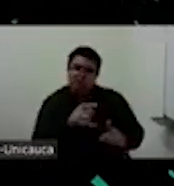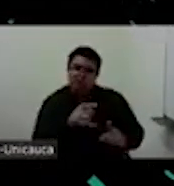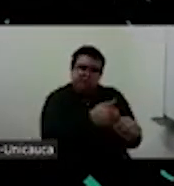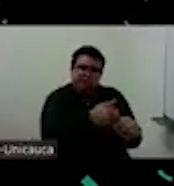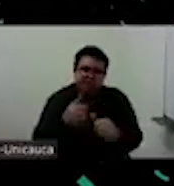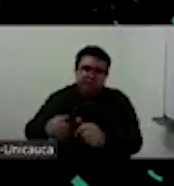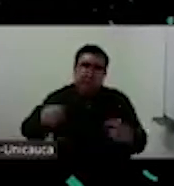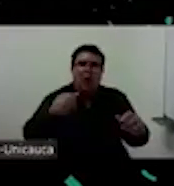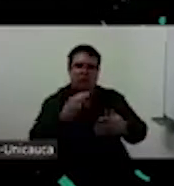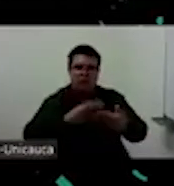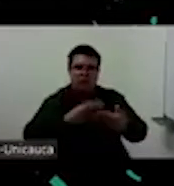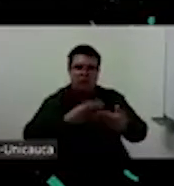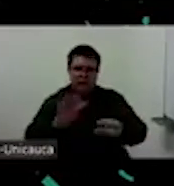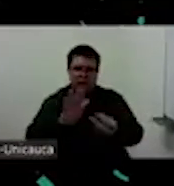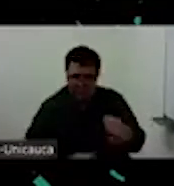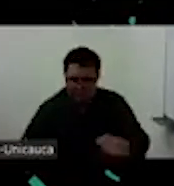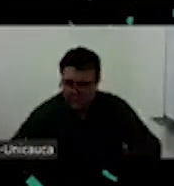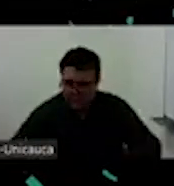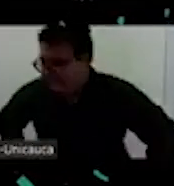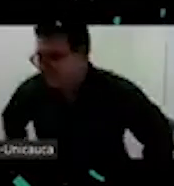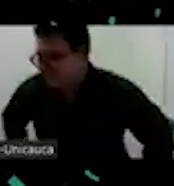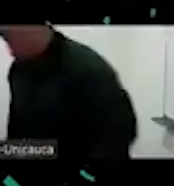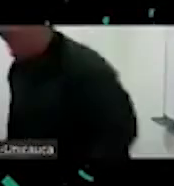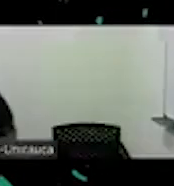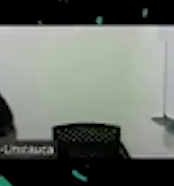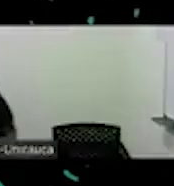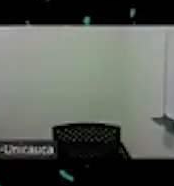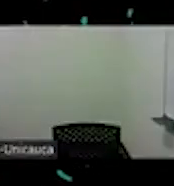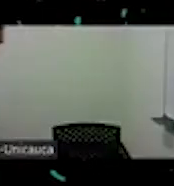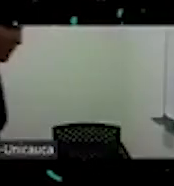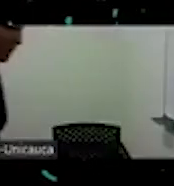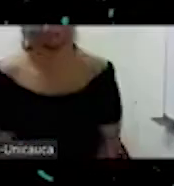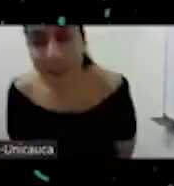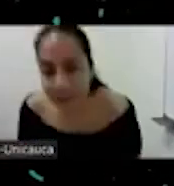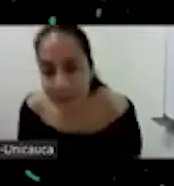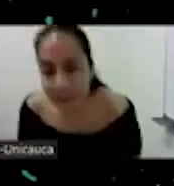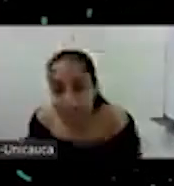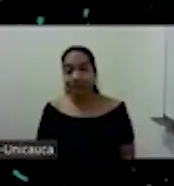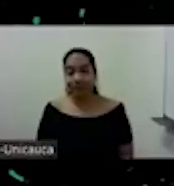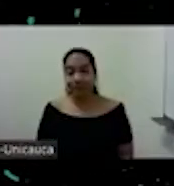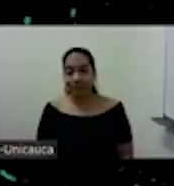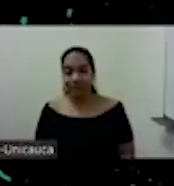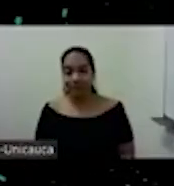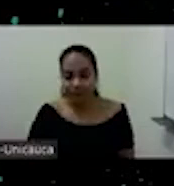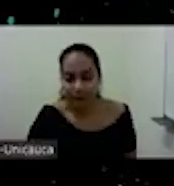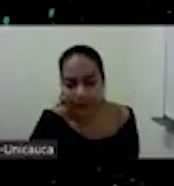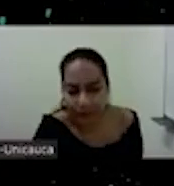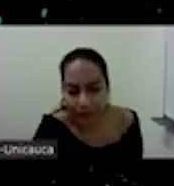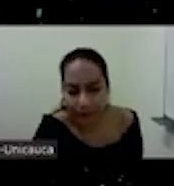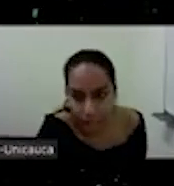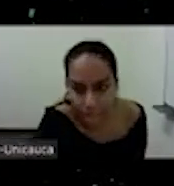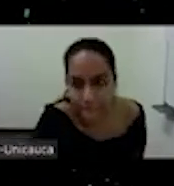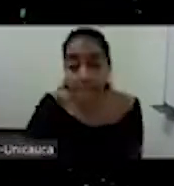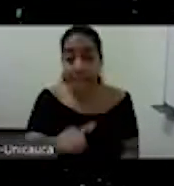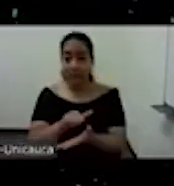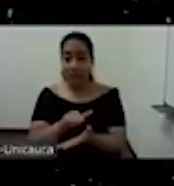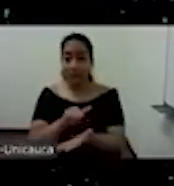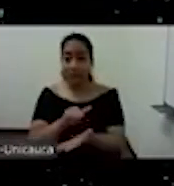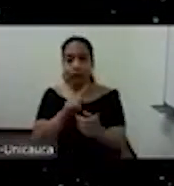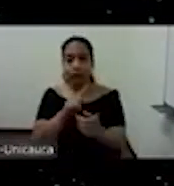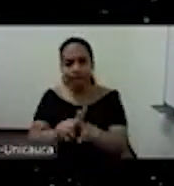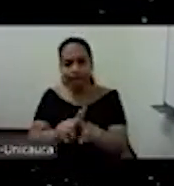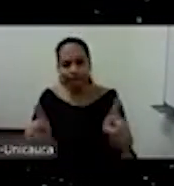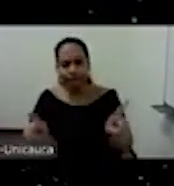colectivamente. En la medida que existe una diferenciación y reafirmación